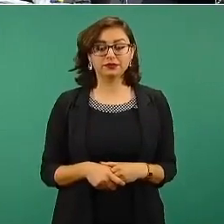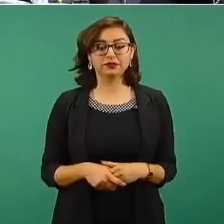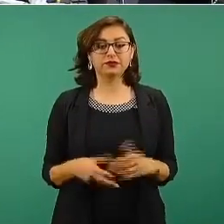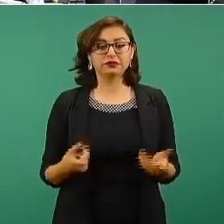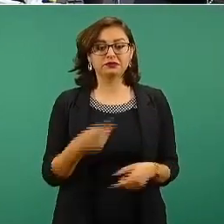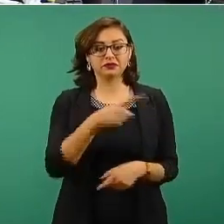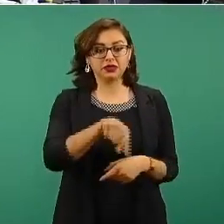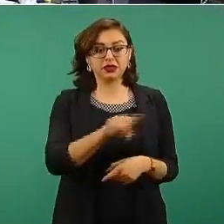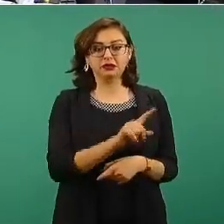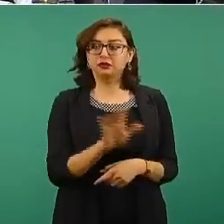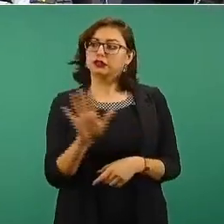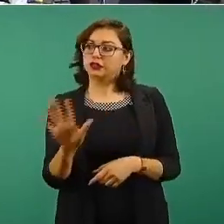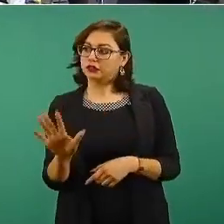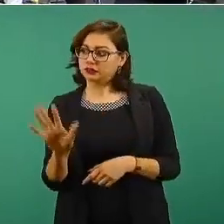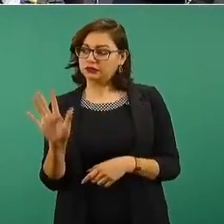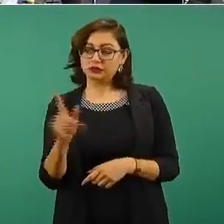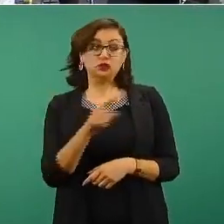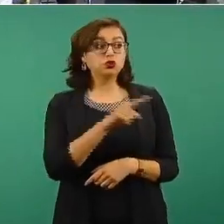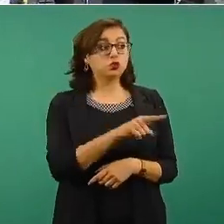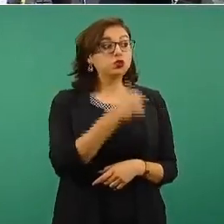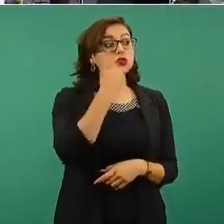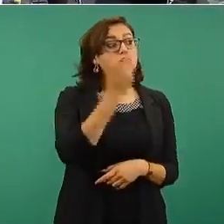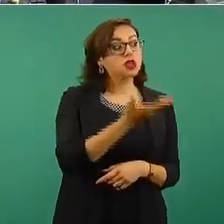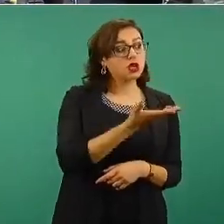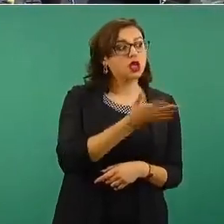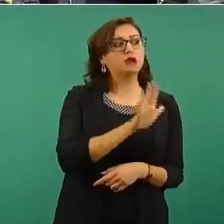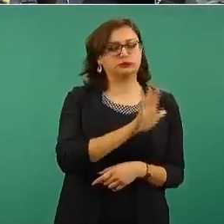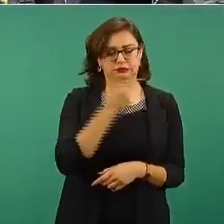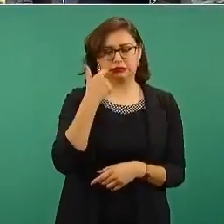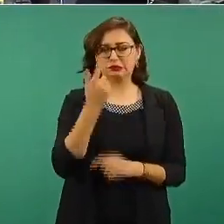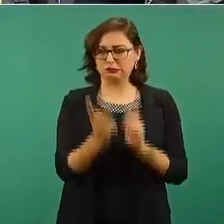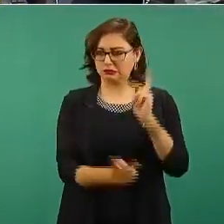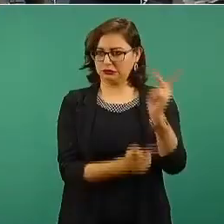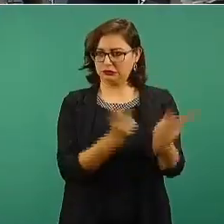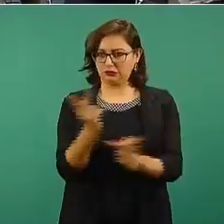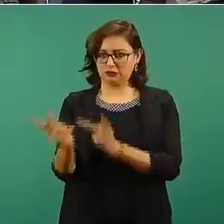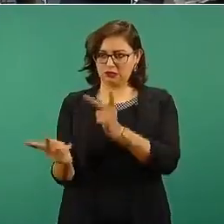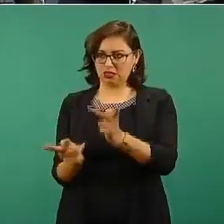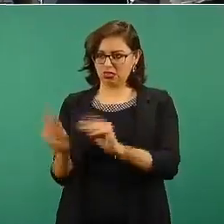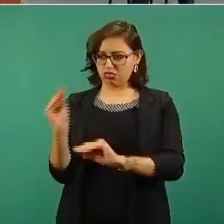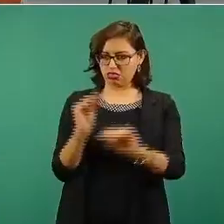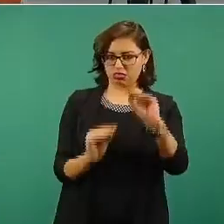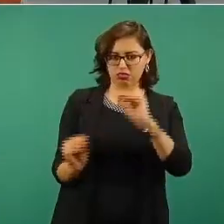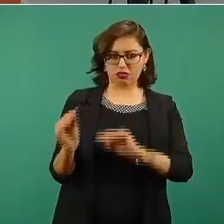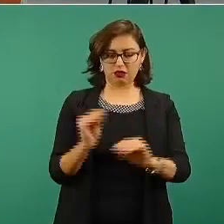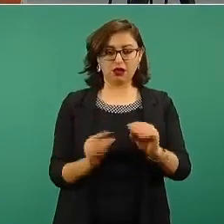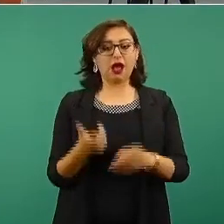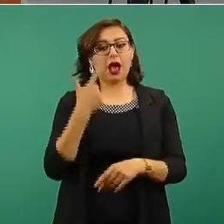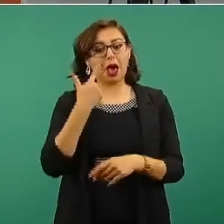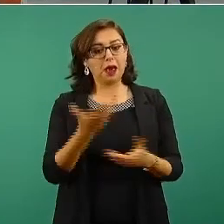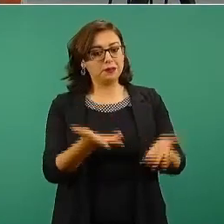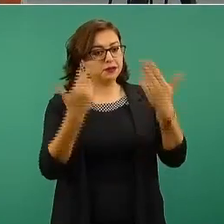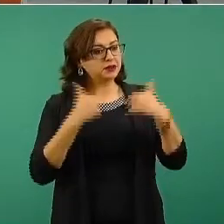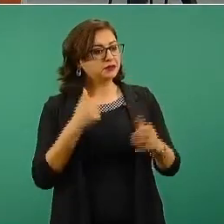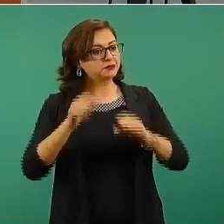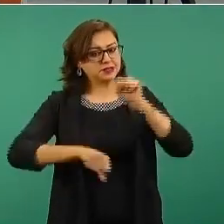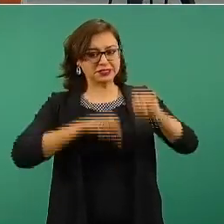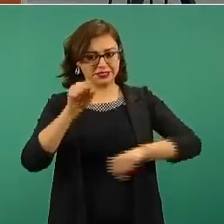a la medida del cliente, cuchareadas. Pero en fin, a ver cómo está lo de la